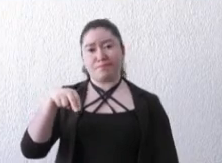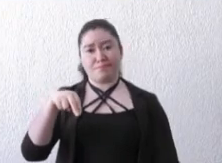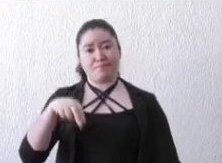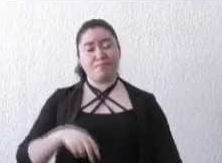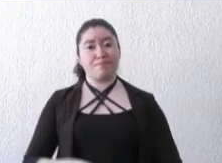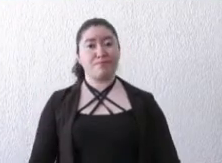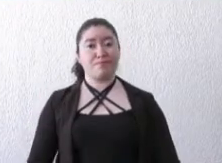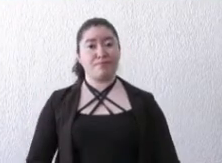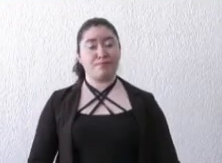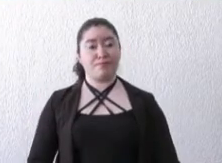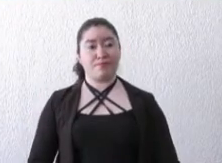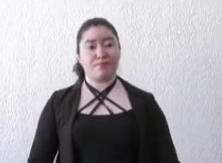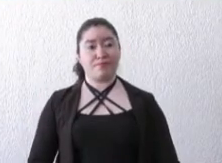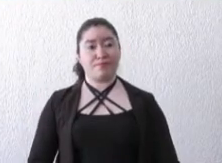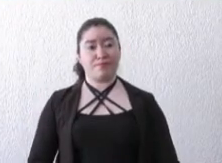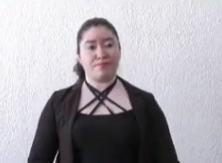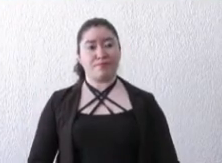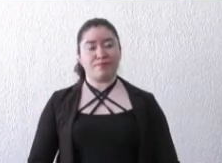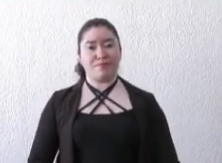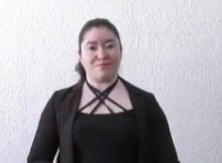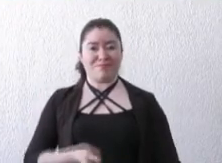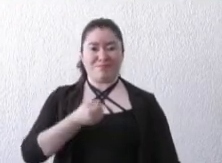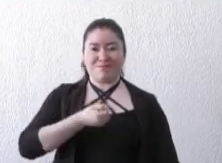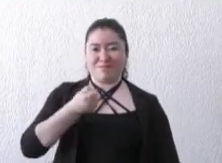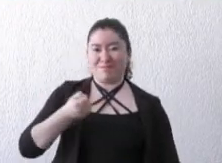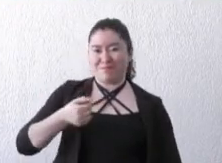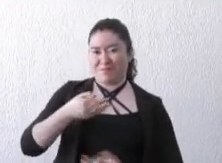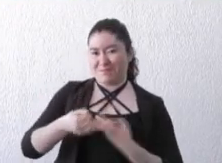Sí, vamos a continuar el recorrido. Saludos.